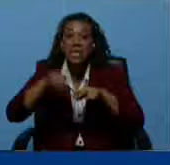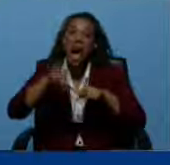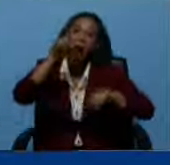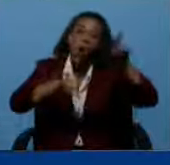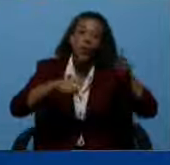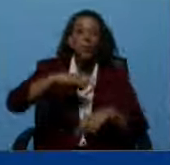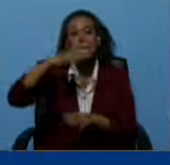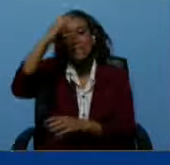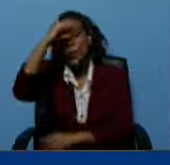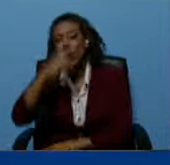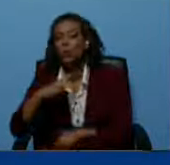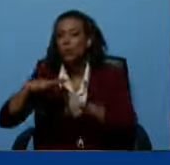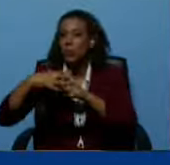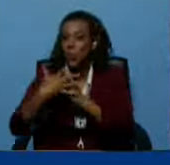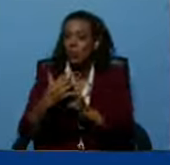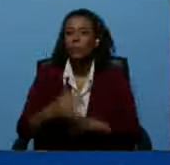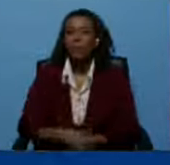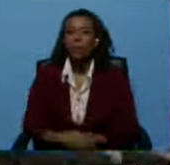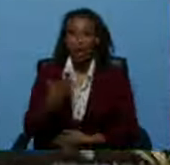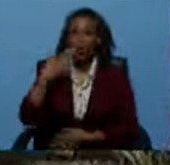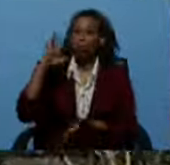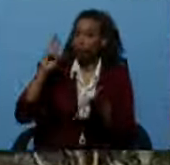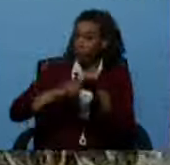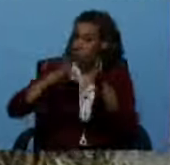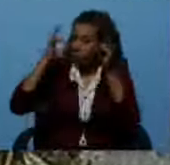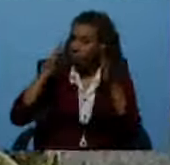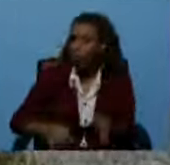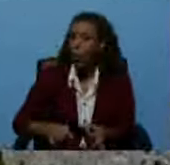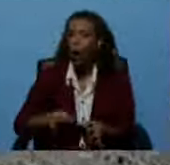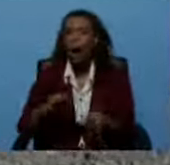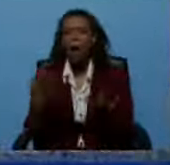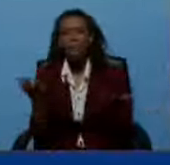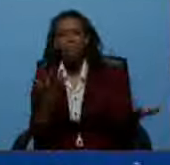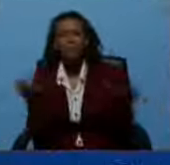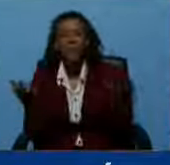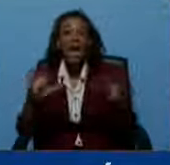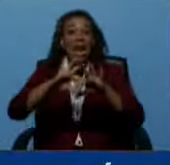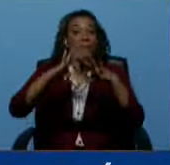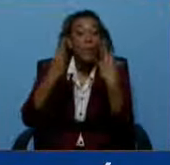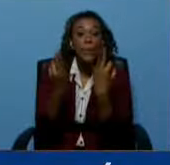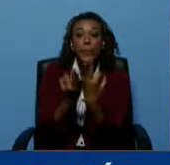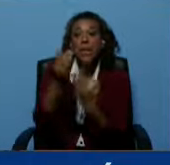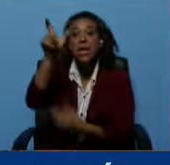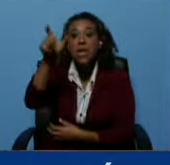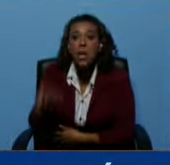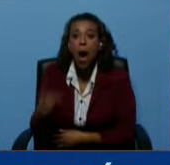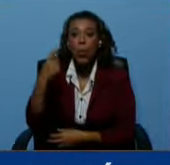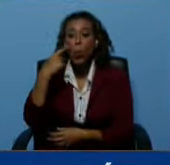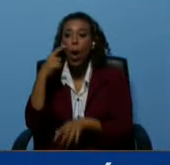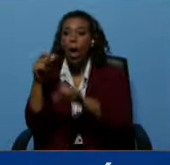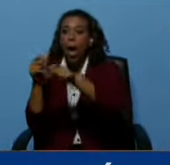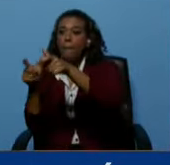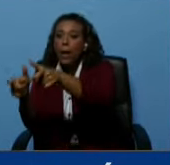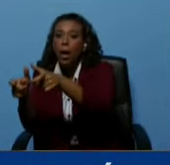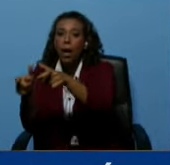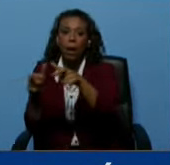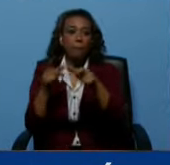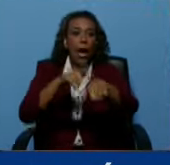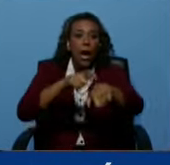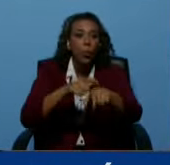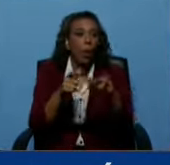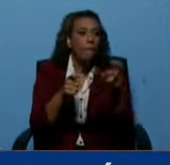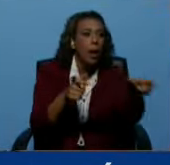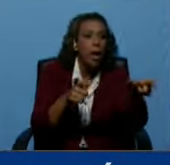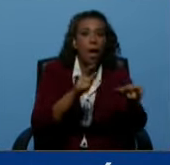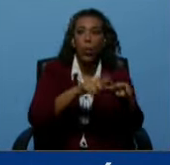alguna condición. Correcto. Y lo digo porque muchas veces las familias tienen que estar saltimbanteando del timbo al tambo,